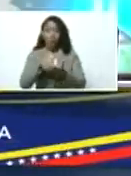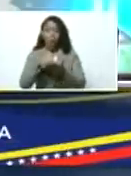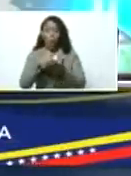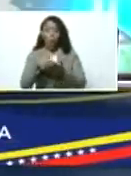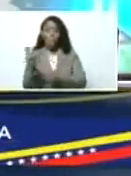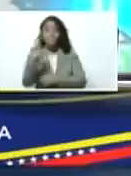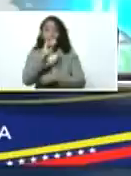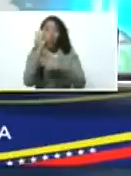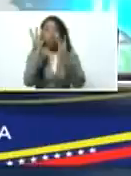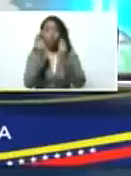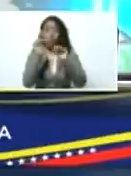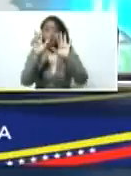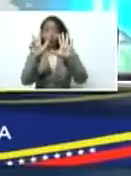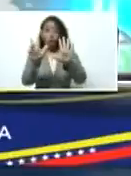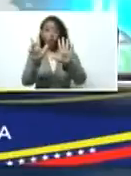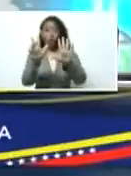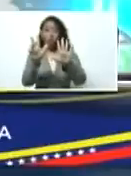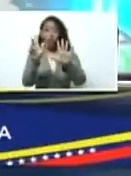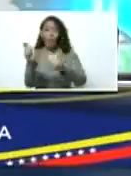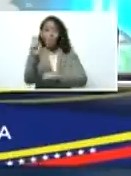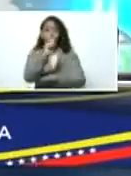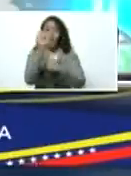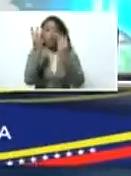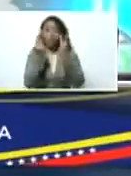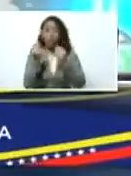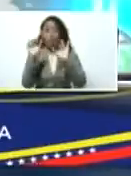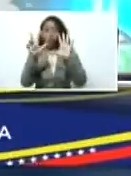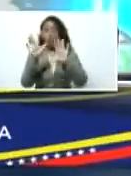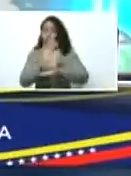8, el mes número 8 ya.